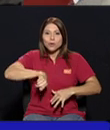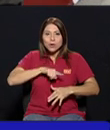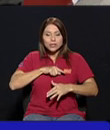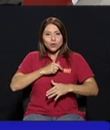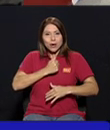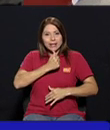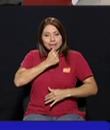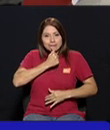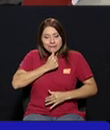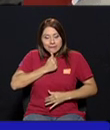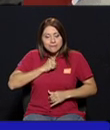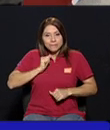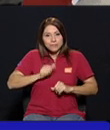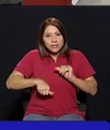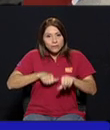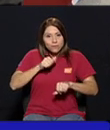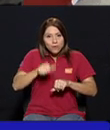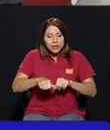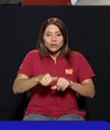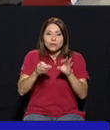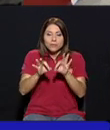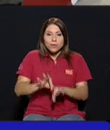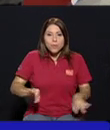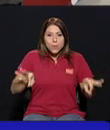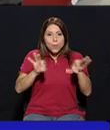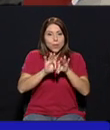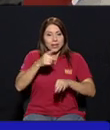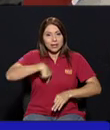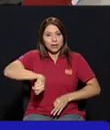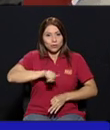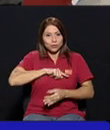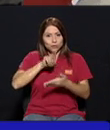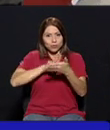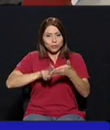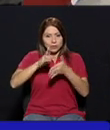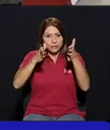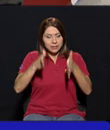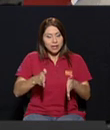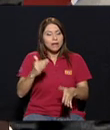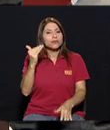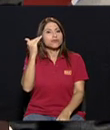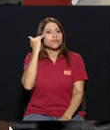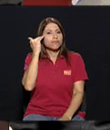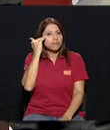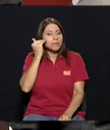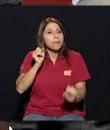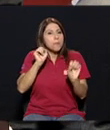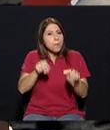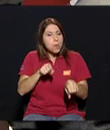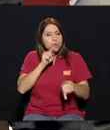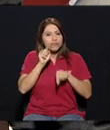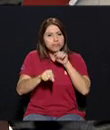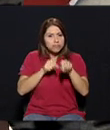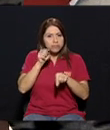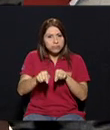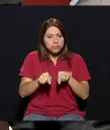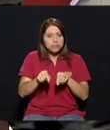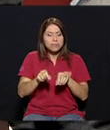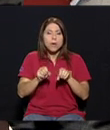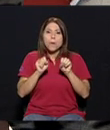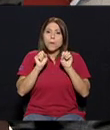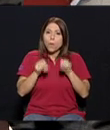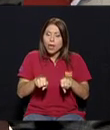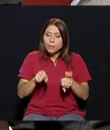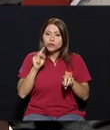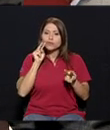perspectiva, que los universitarios tengamos esa posibilidad de ser críticos y de